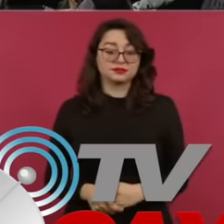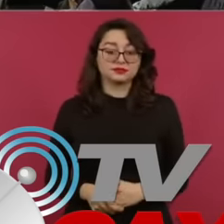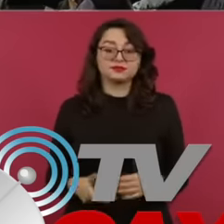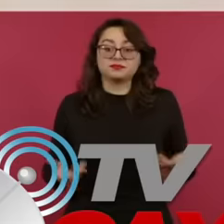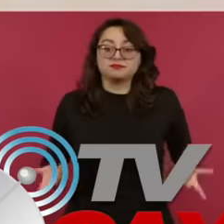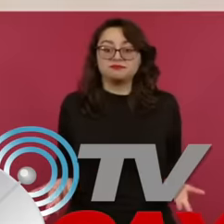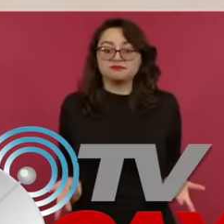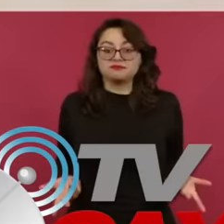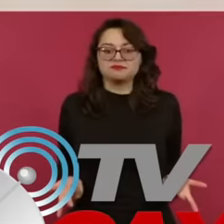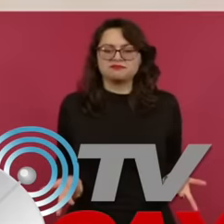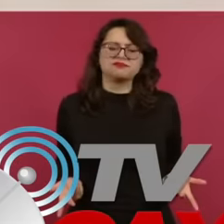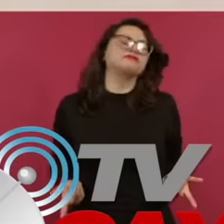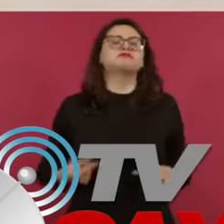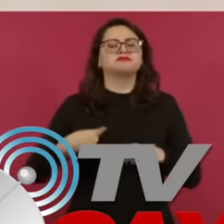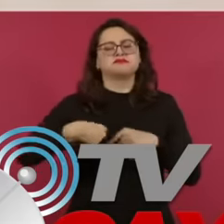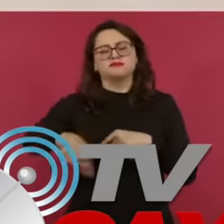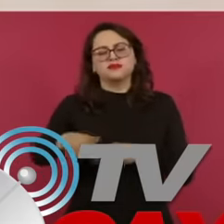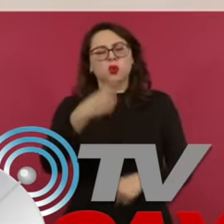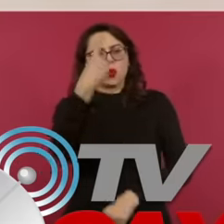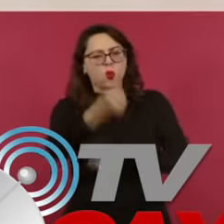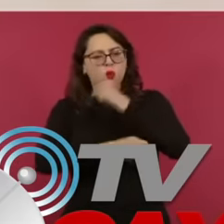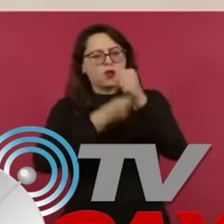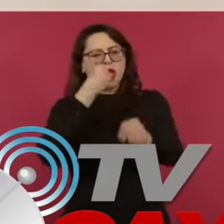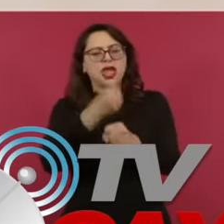nos falta muchísimo tiempo.